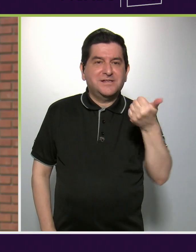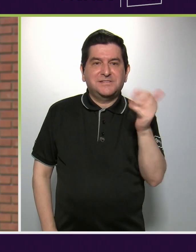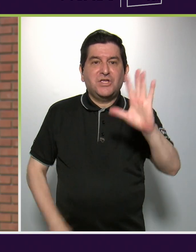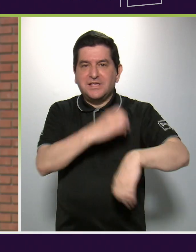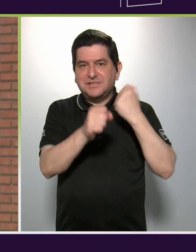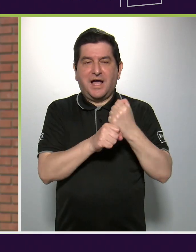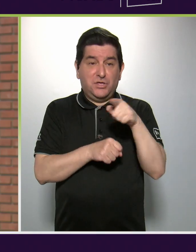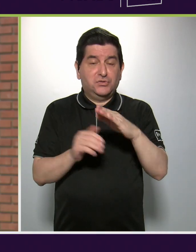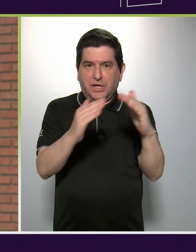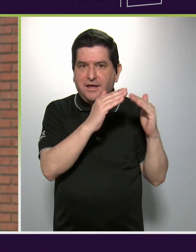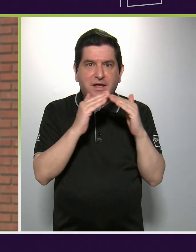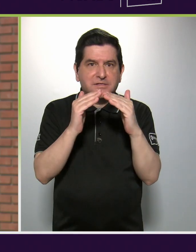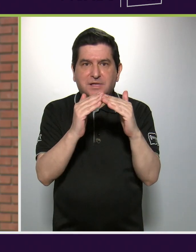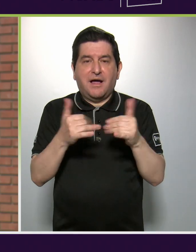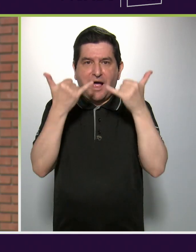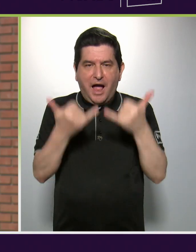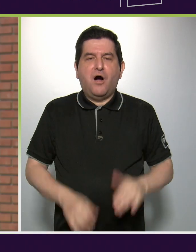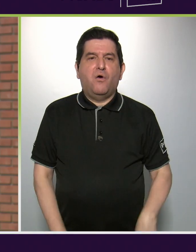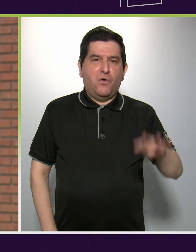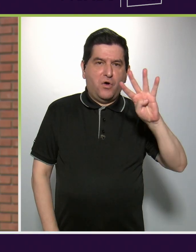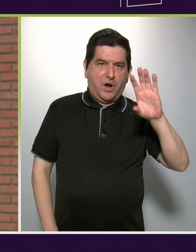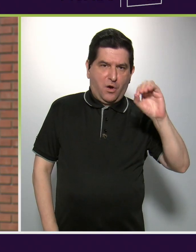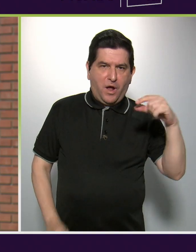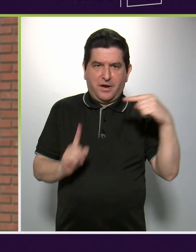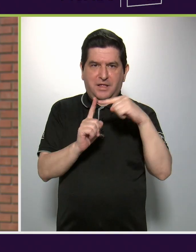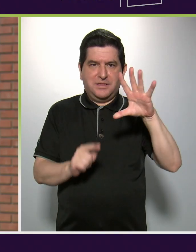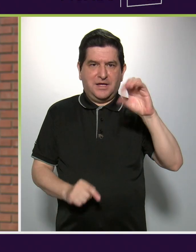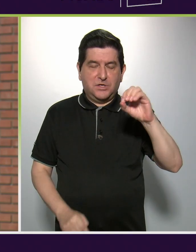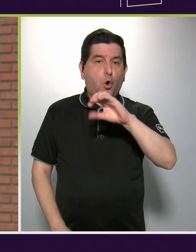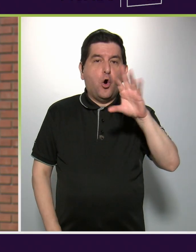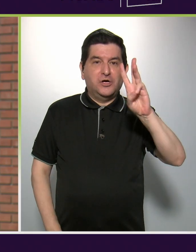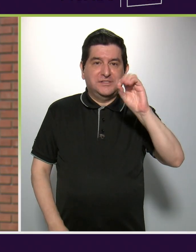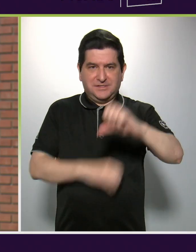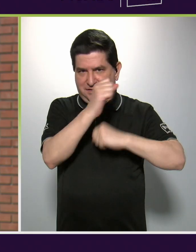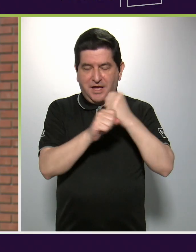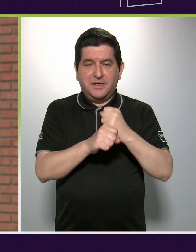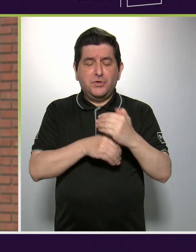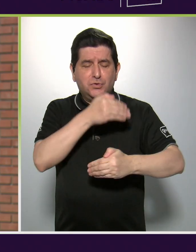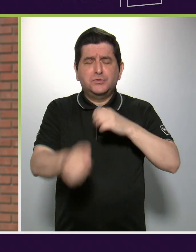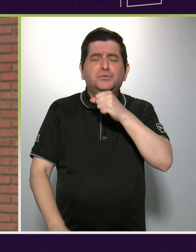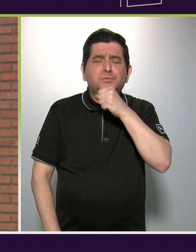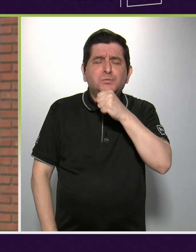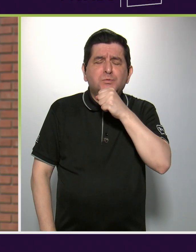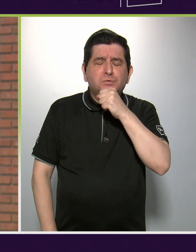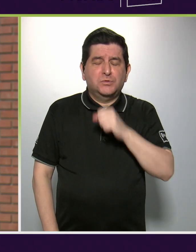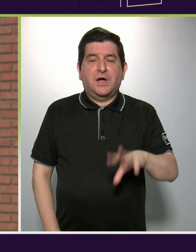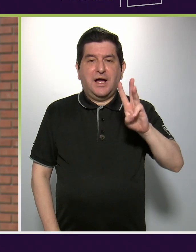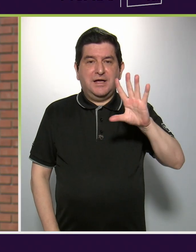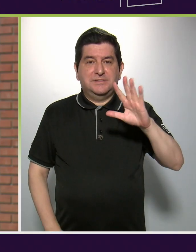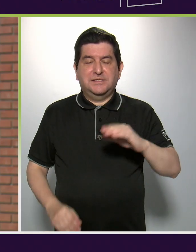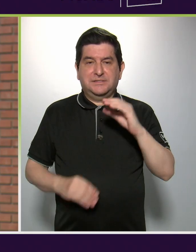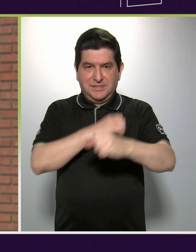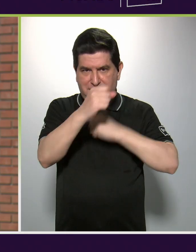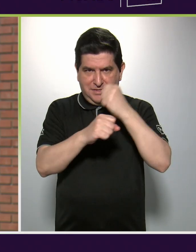cuando toda esta base demográfica, que hoy está entre los 40, 50 o 60, va a llegar a un proceso de envejecimiento de 65 años y más, y tal